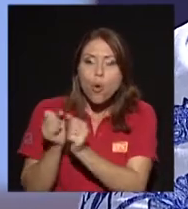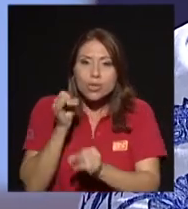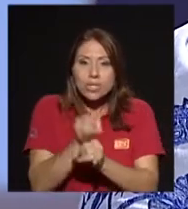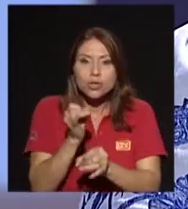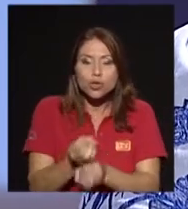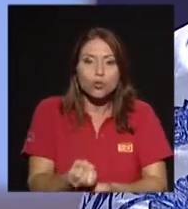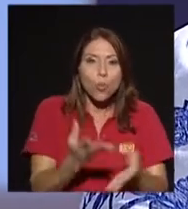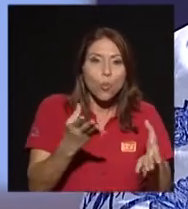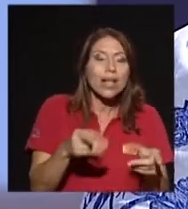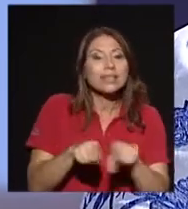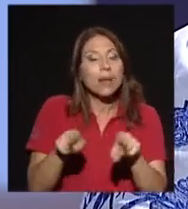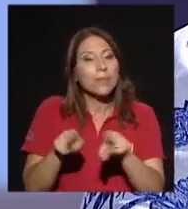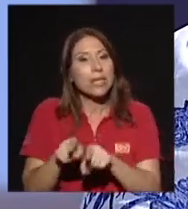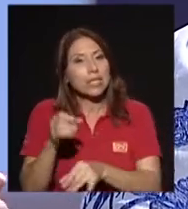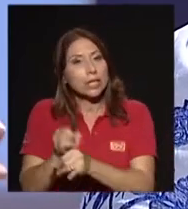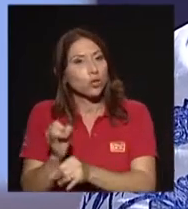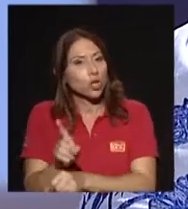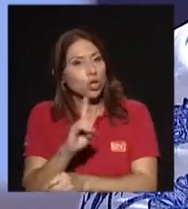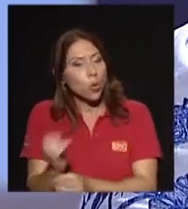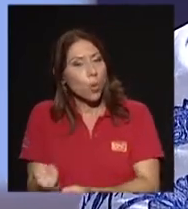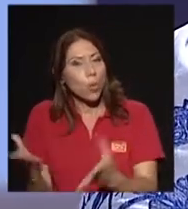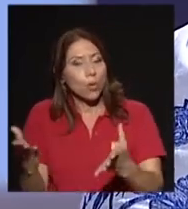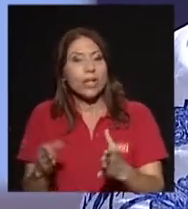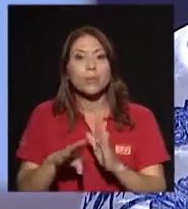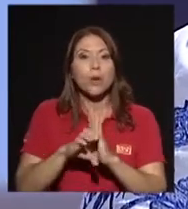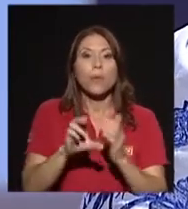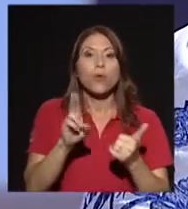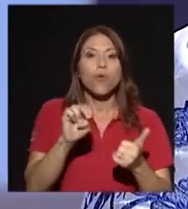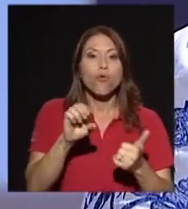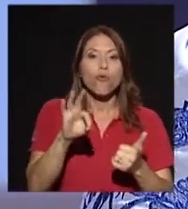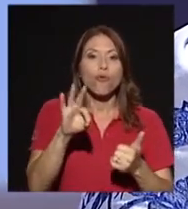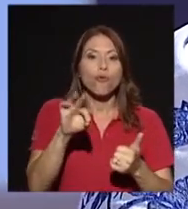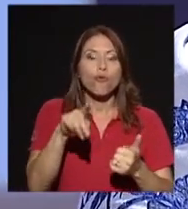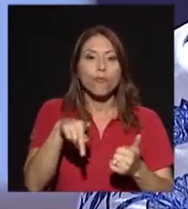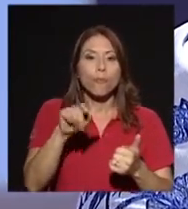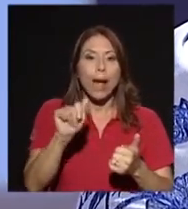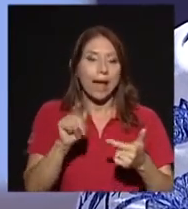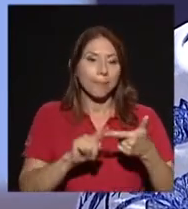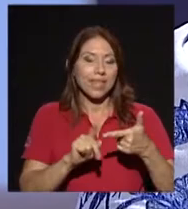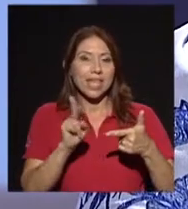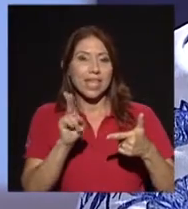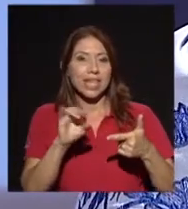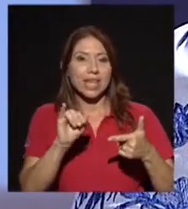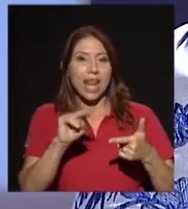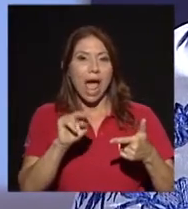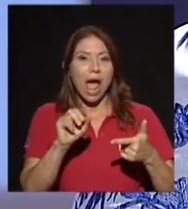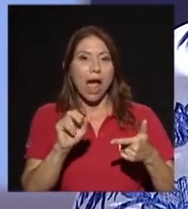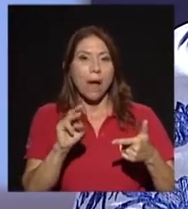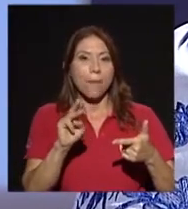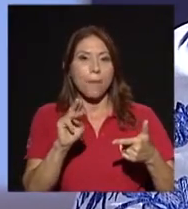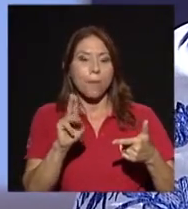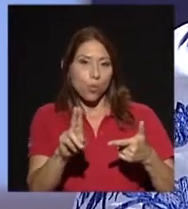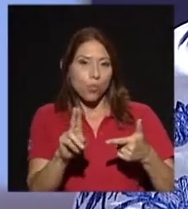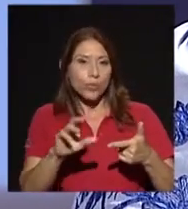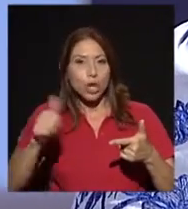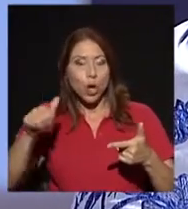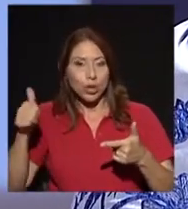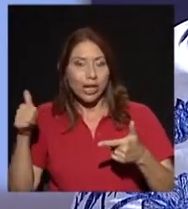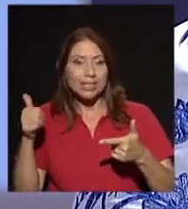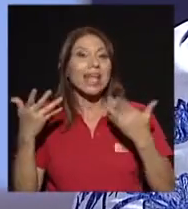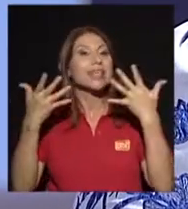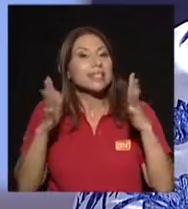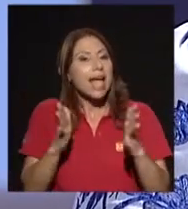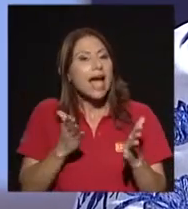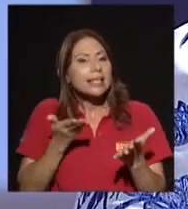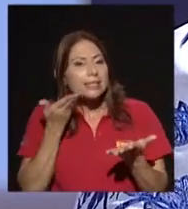gubernamentales y no gubernamentales en este desarrollo, como es el UNFPA, como es el INAMO y otras instancias. Y desde ya se planteó, se revisó la